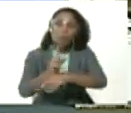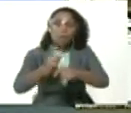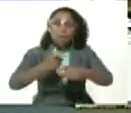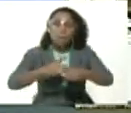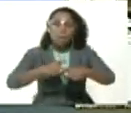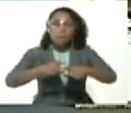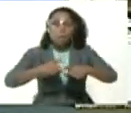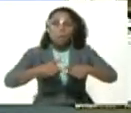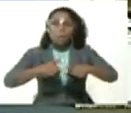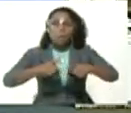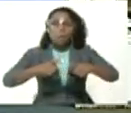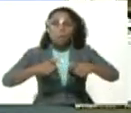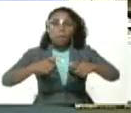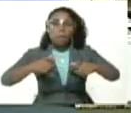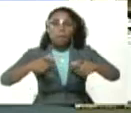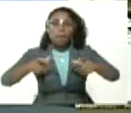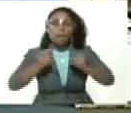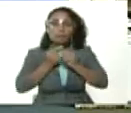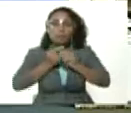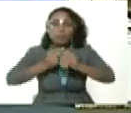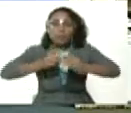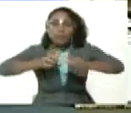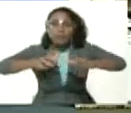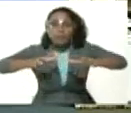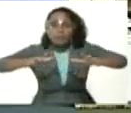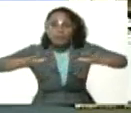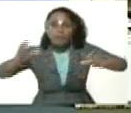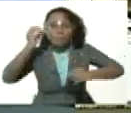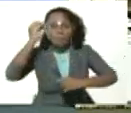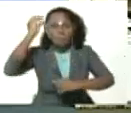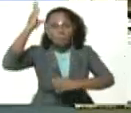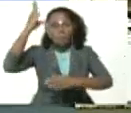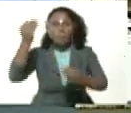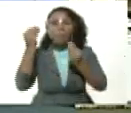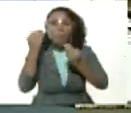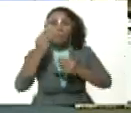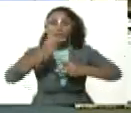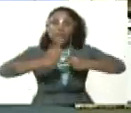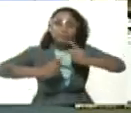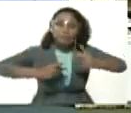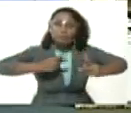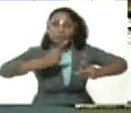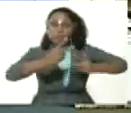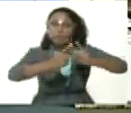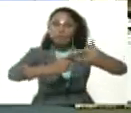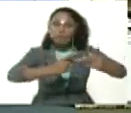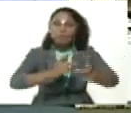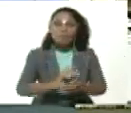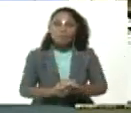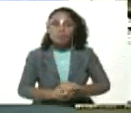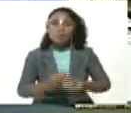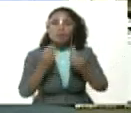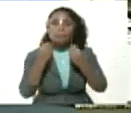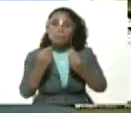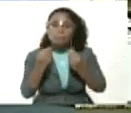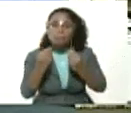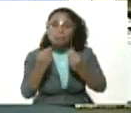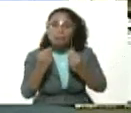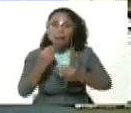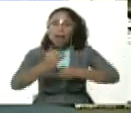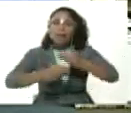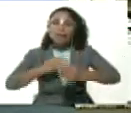creciendo y expandiendo su capacidad para producir, para satisfacer